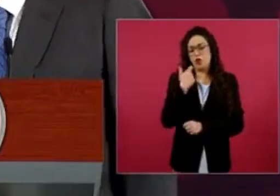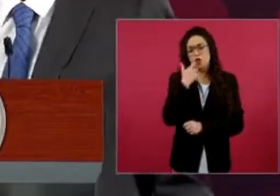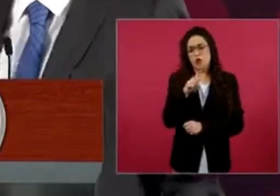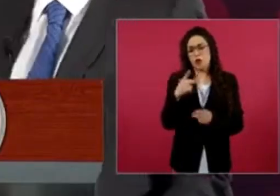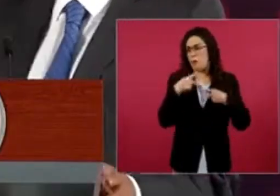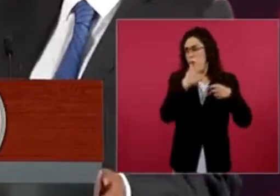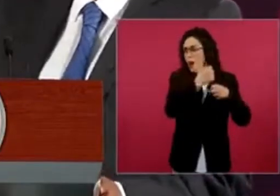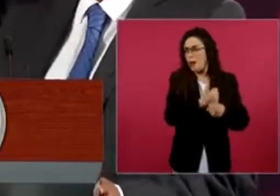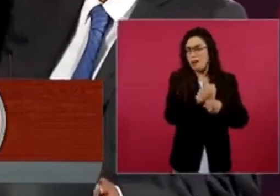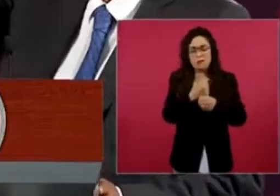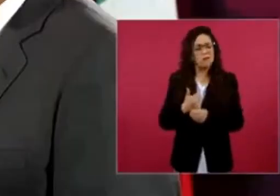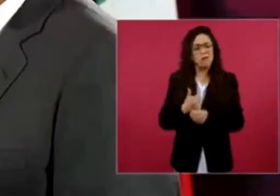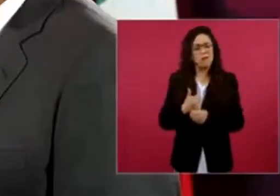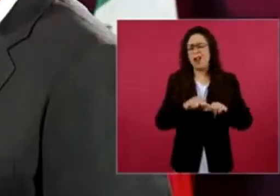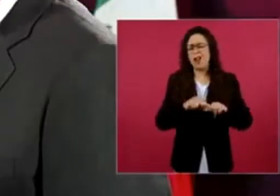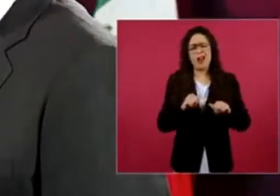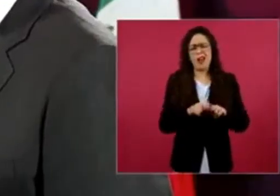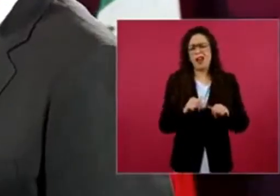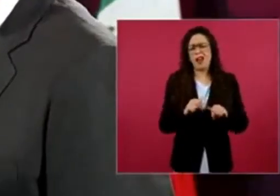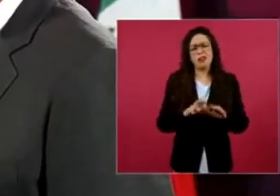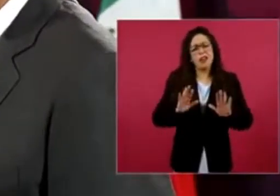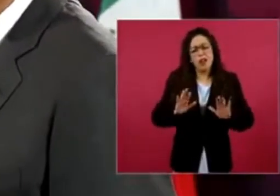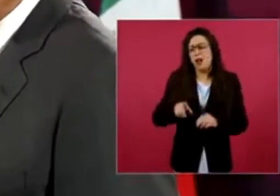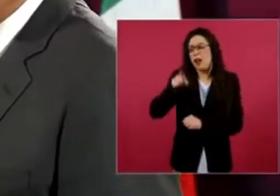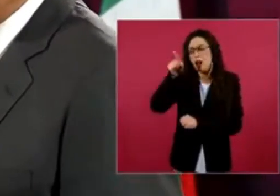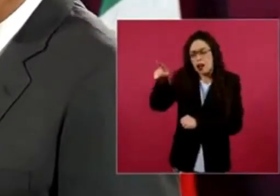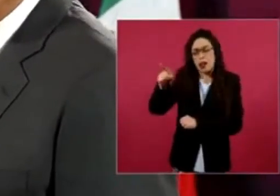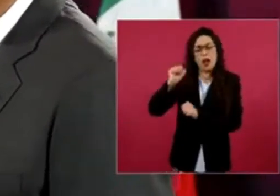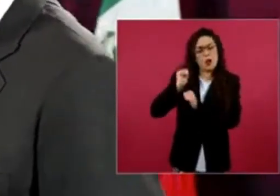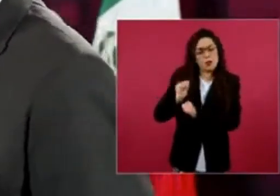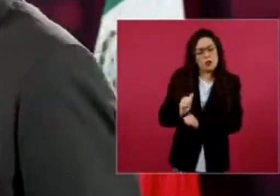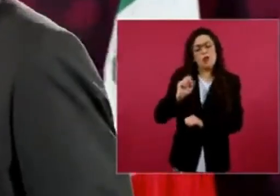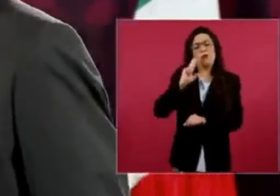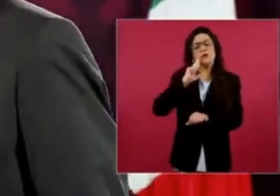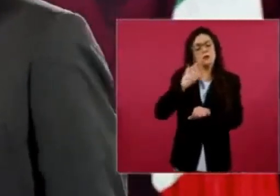ya que corresponda a las autoridades